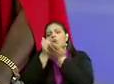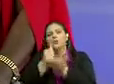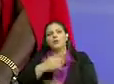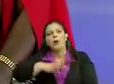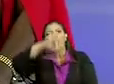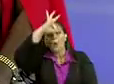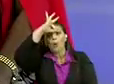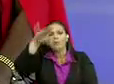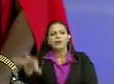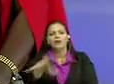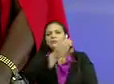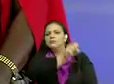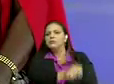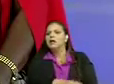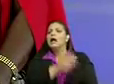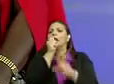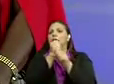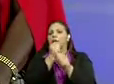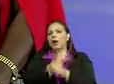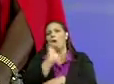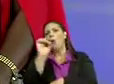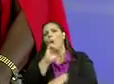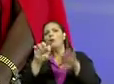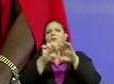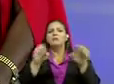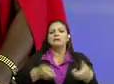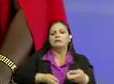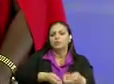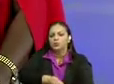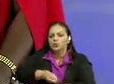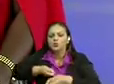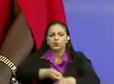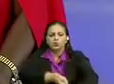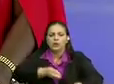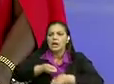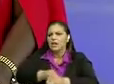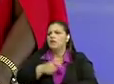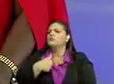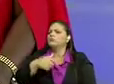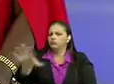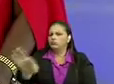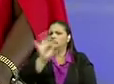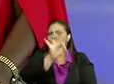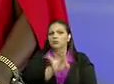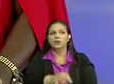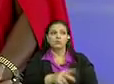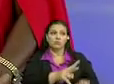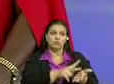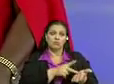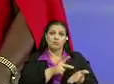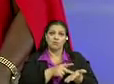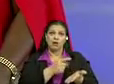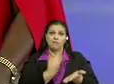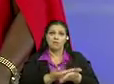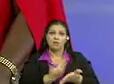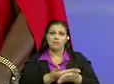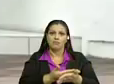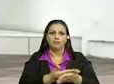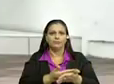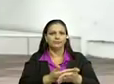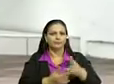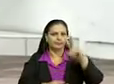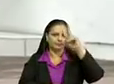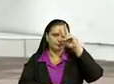esto. Esta estafa se llevó a cabo en la capital manabita, Puerto Viejo. Los detalles enseguida.